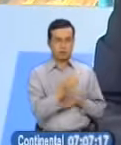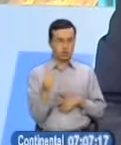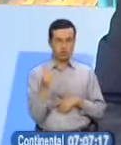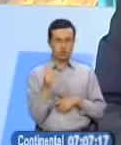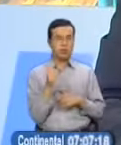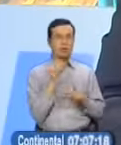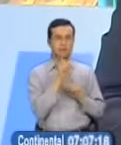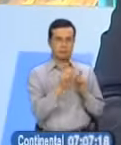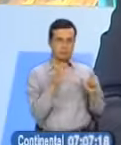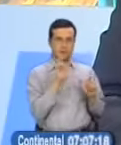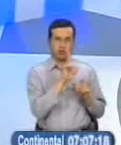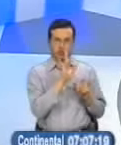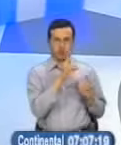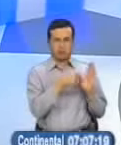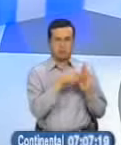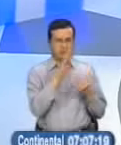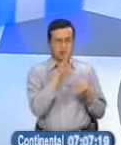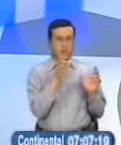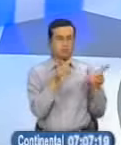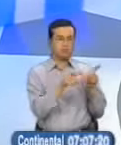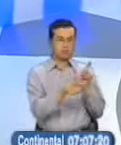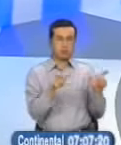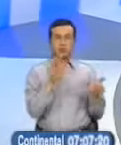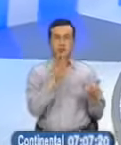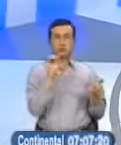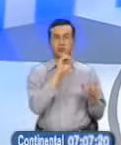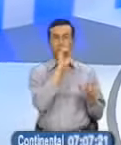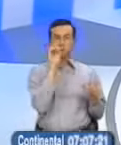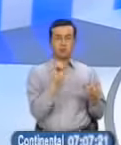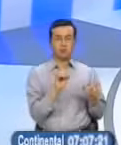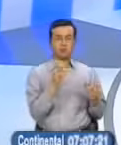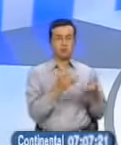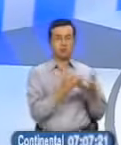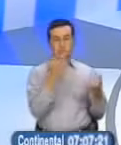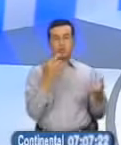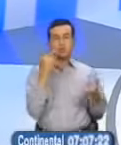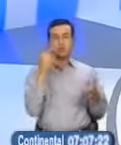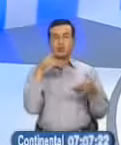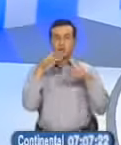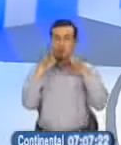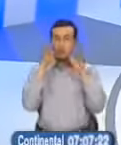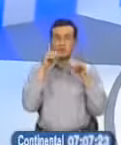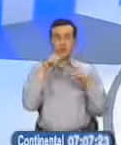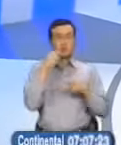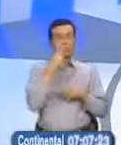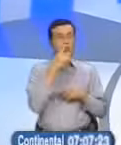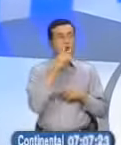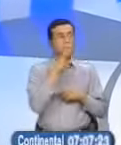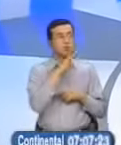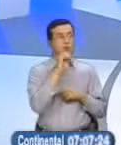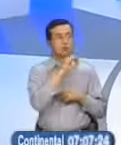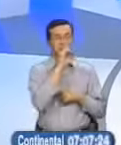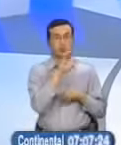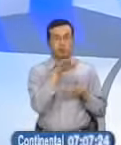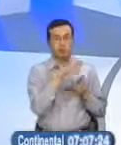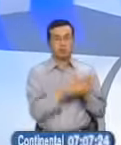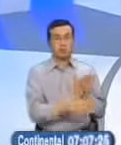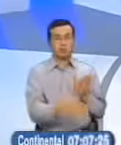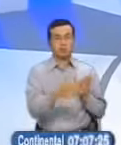albergadas. Estarían saliendo el 50% a fines de año y el otro 50% en seis